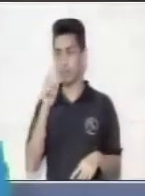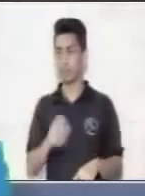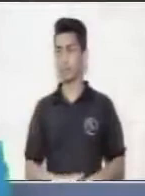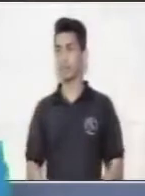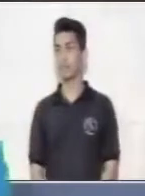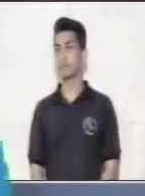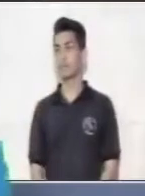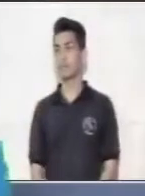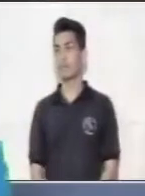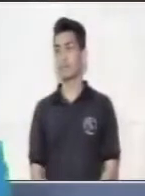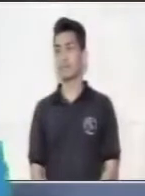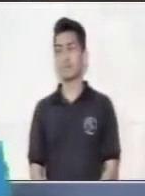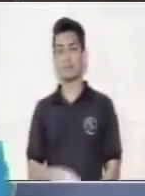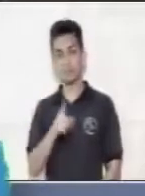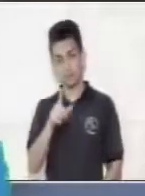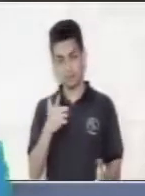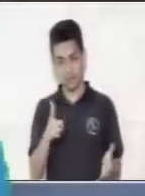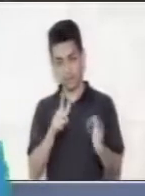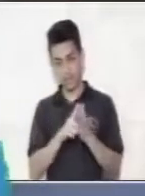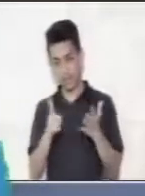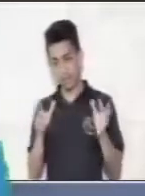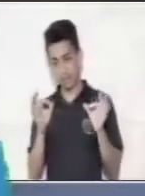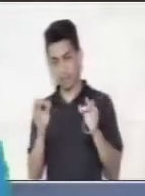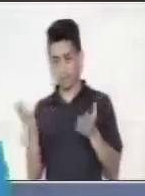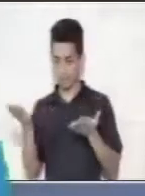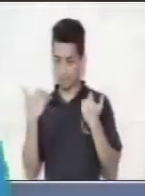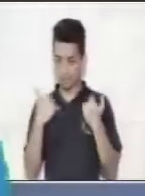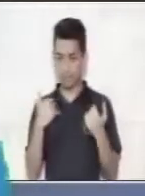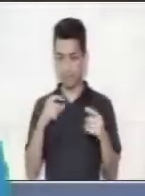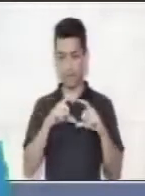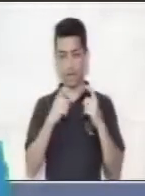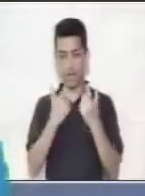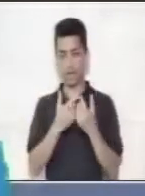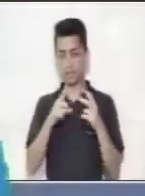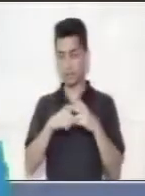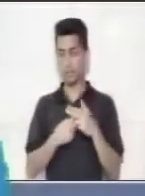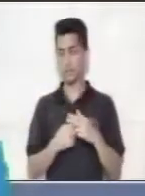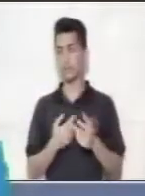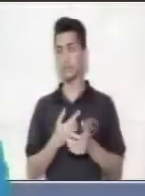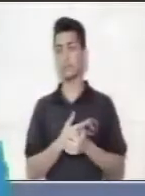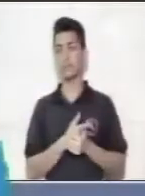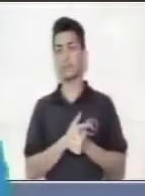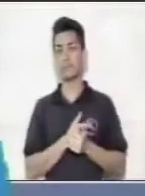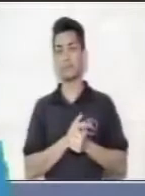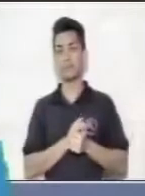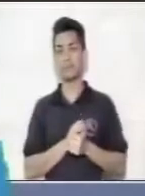Si ya tienes tu material listo, vamos a iniciar con la clase el día de hoy.